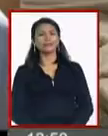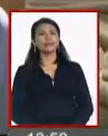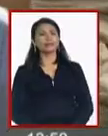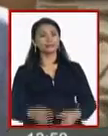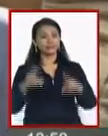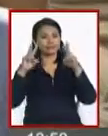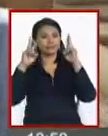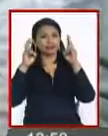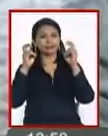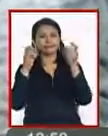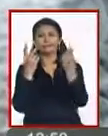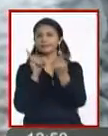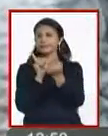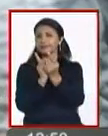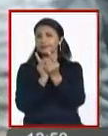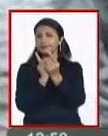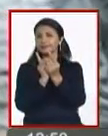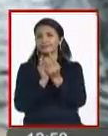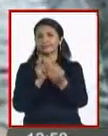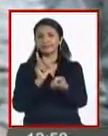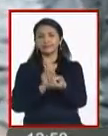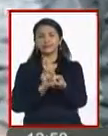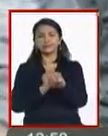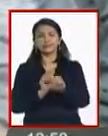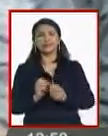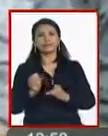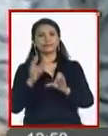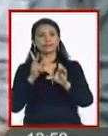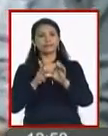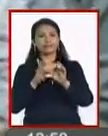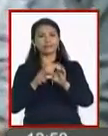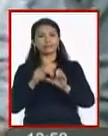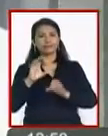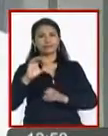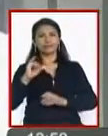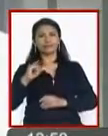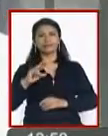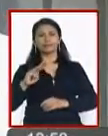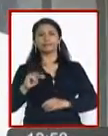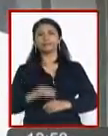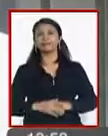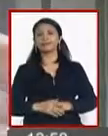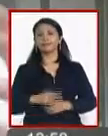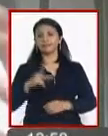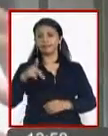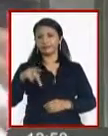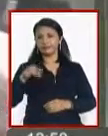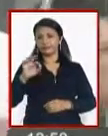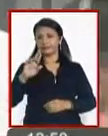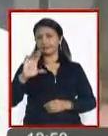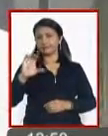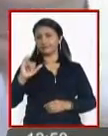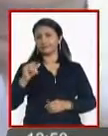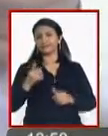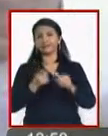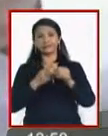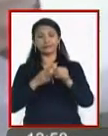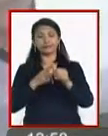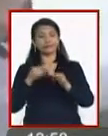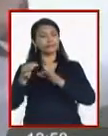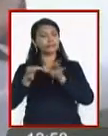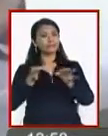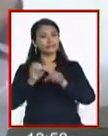Para este tema decidimos conversar con nuestro especialista, el psicólogo clínico, el licenciado Percy Barba, quien primero nos